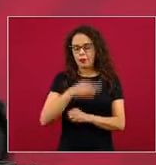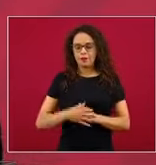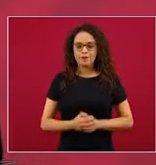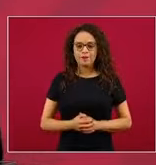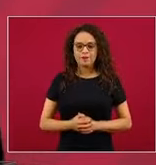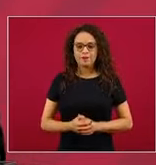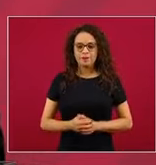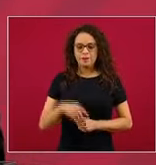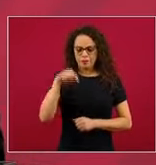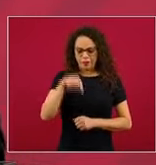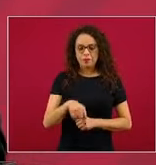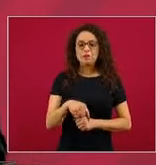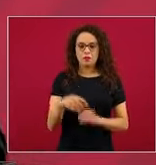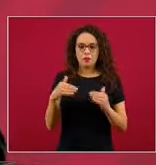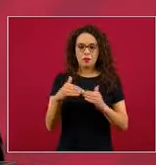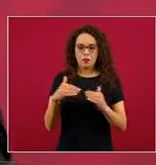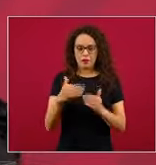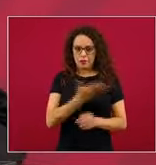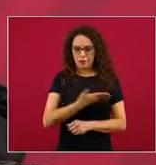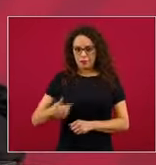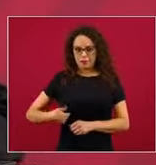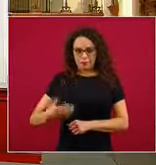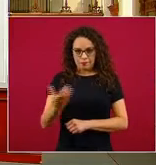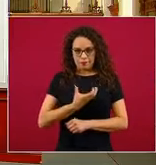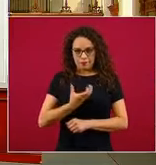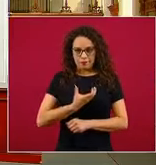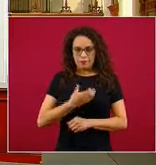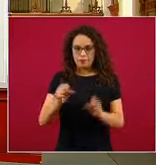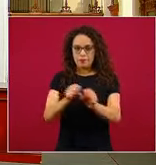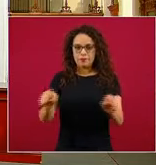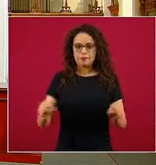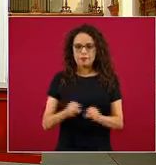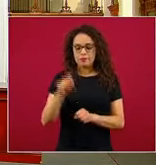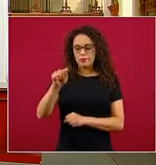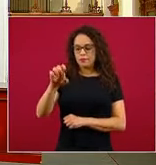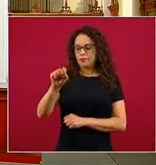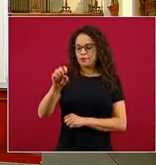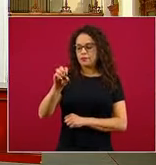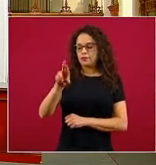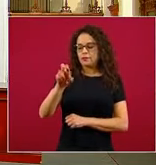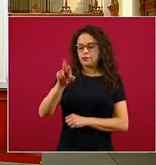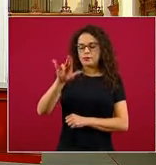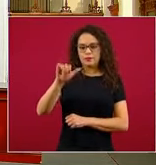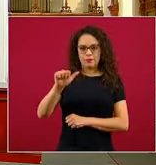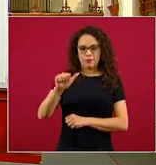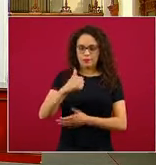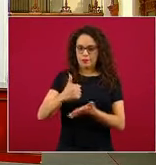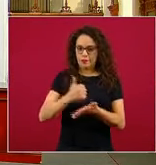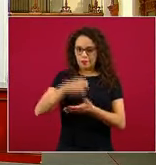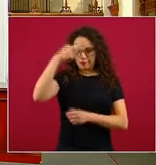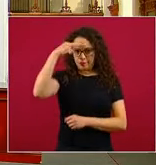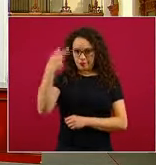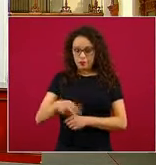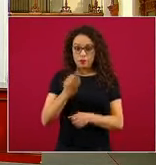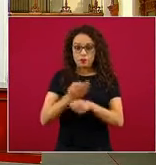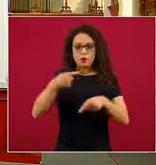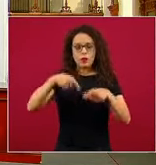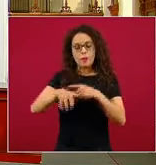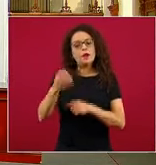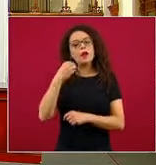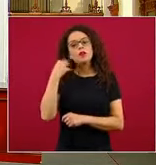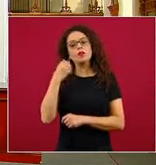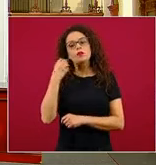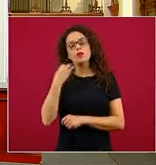estamos en el Palacio Nacional de México, en el Salón Tesorería, en la Ciudad de México. Vamos a iniciar la conferencia de prensa diaria